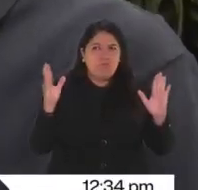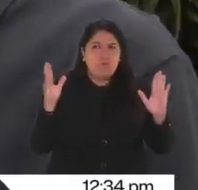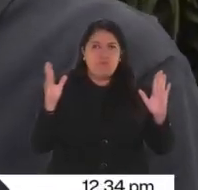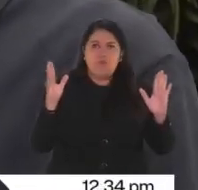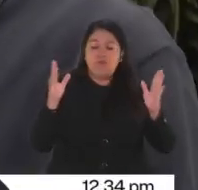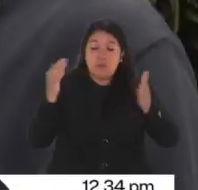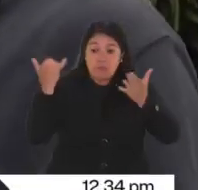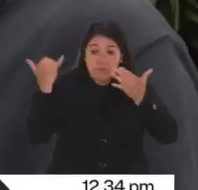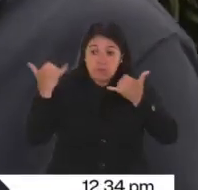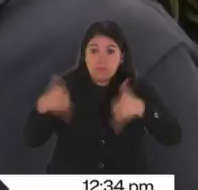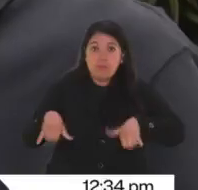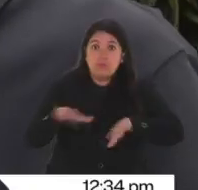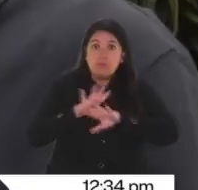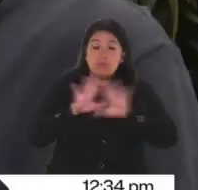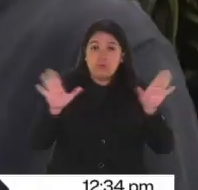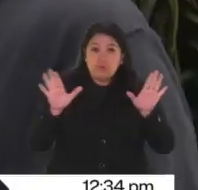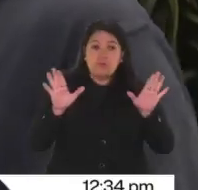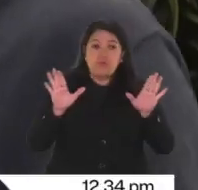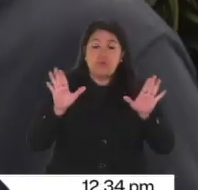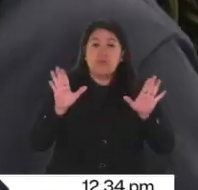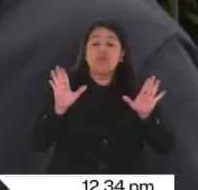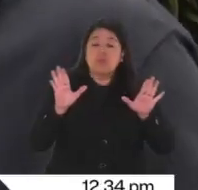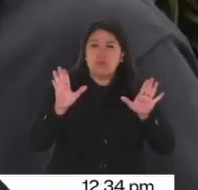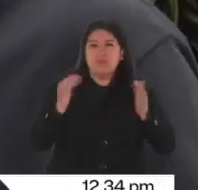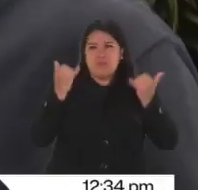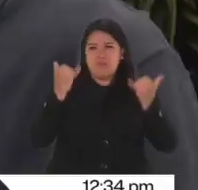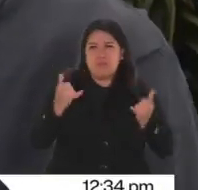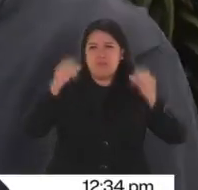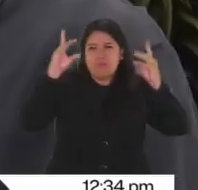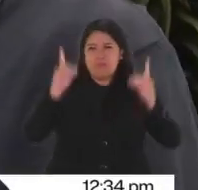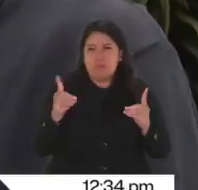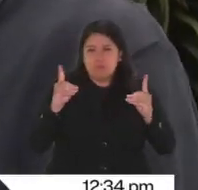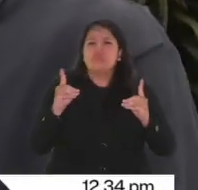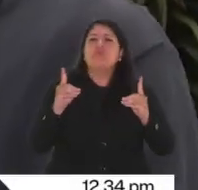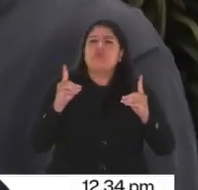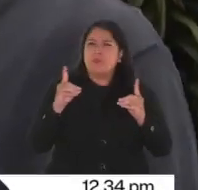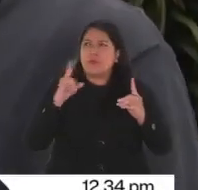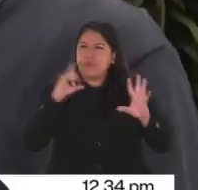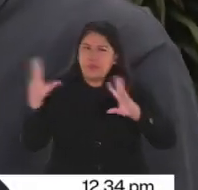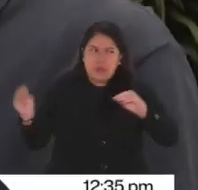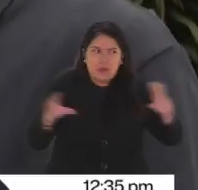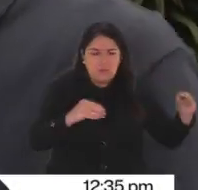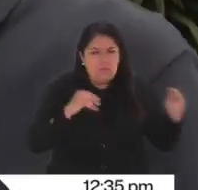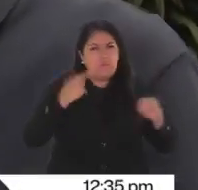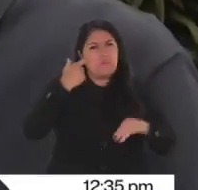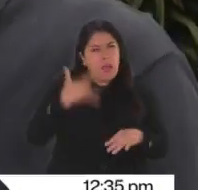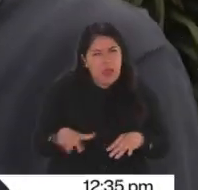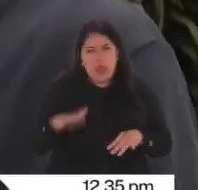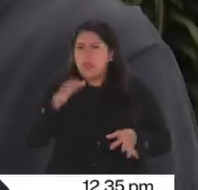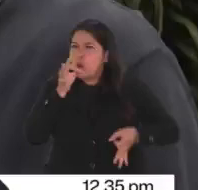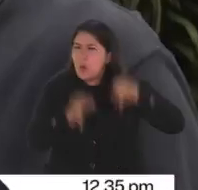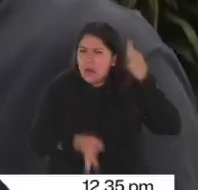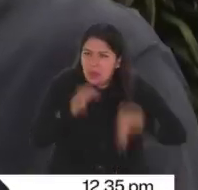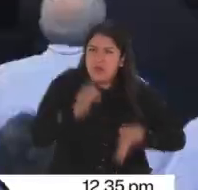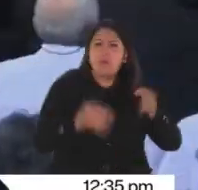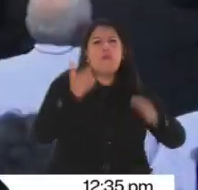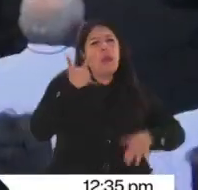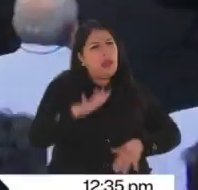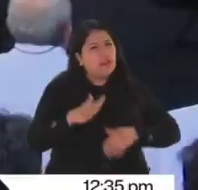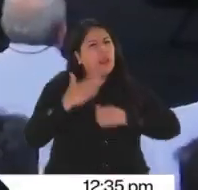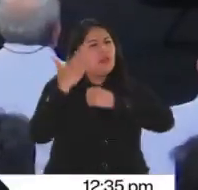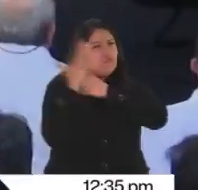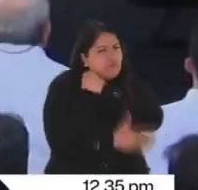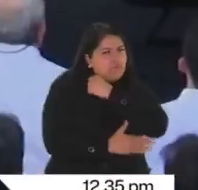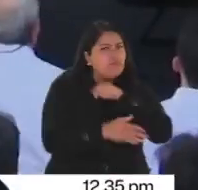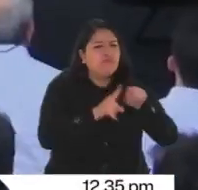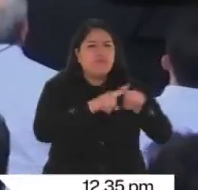su periodo, ya sea por cualquier razón, en este momento se está hablando de un montón de cosas, se está hablando de temas jurídicos, de sanciones. Pero